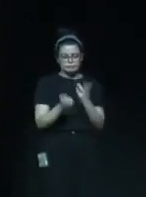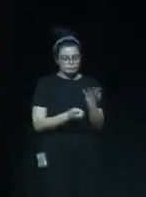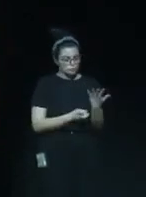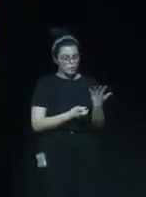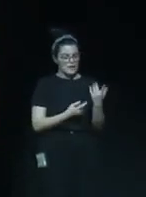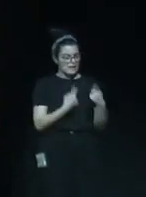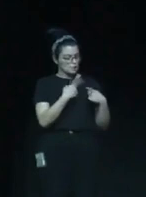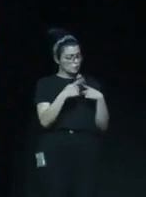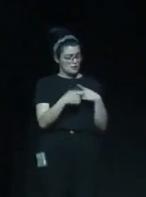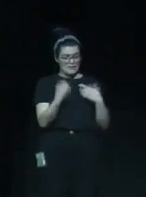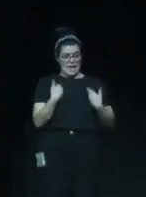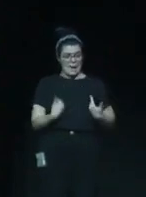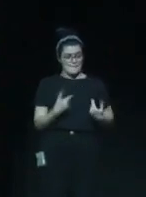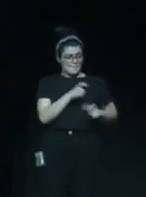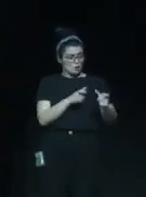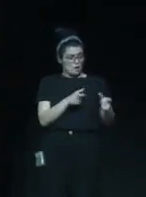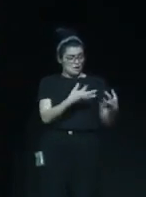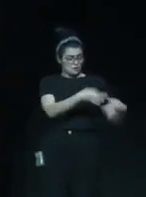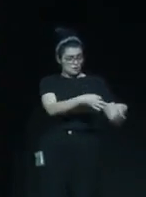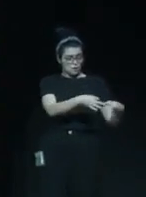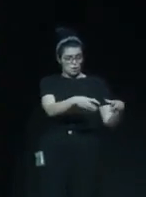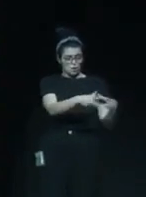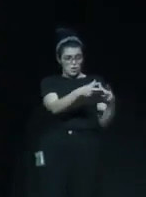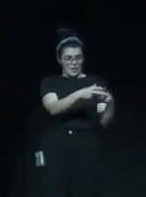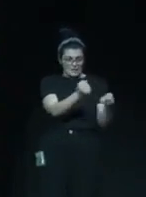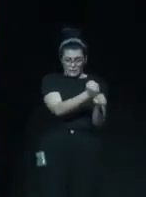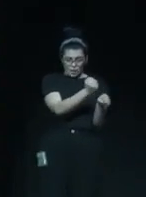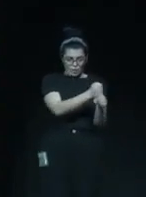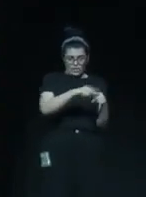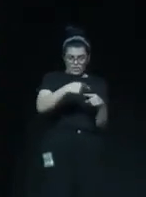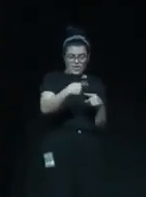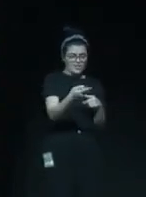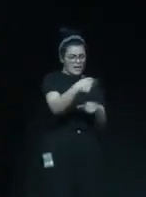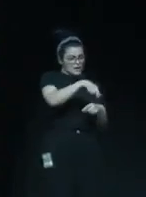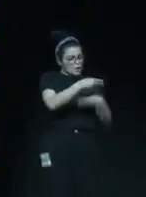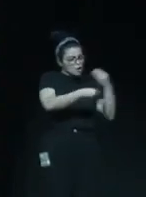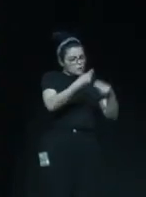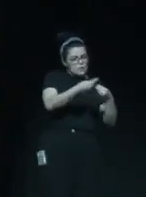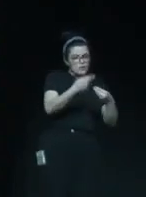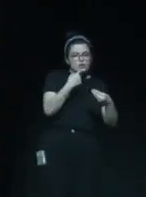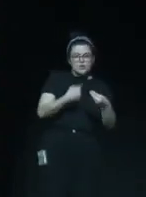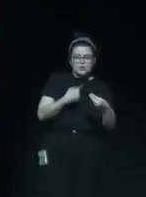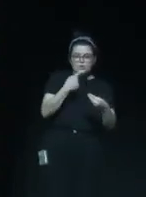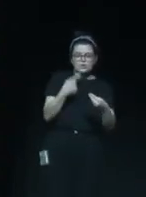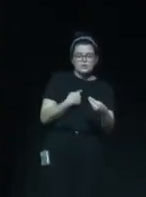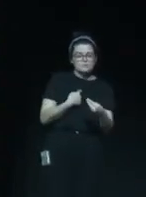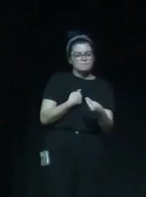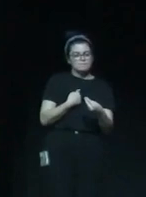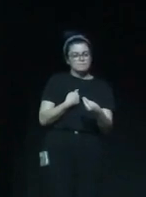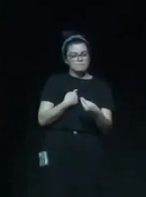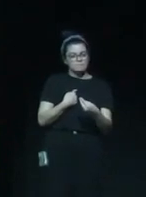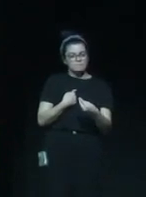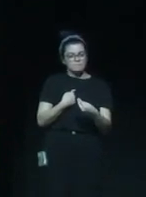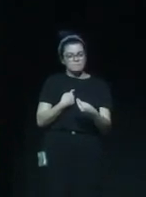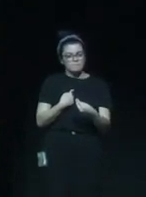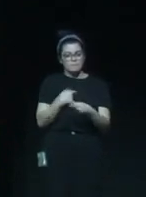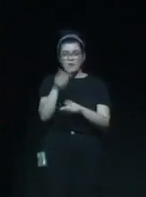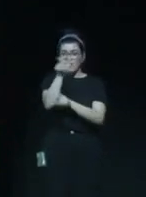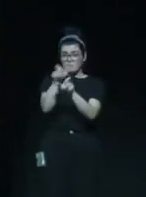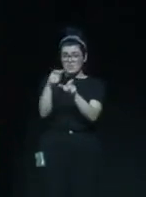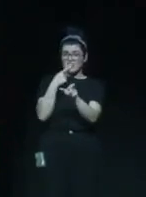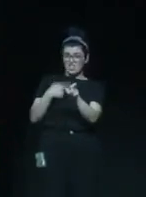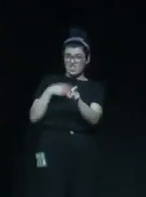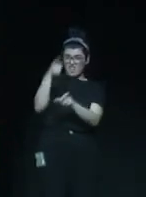gente cotidiana, la gente de base, la gente trabajadora. Pues esta gente vuelan en sus jets